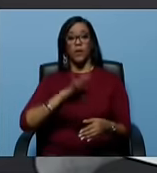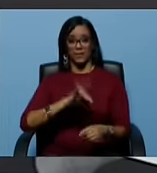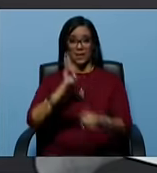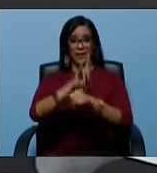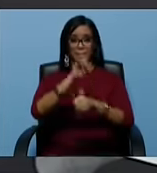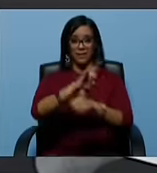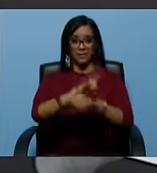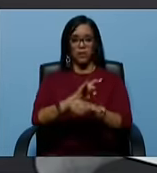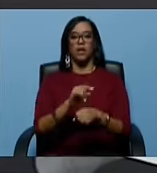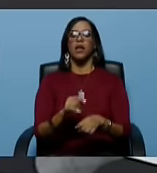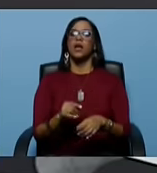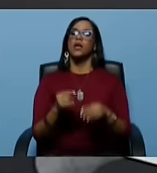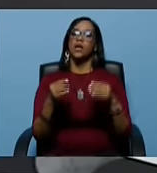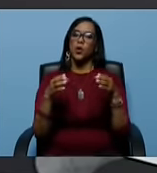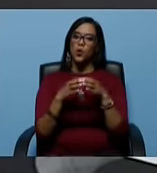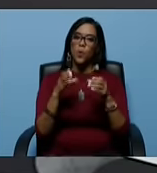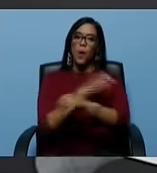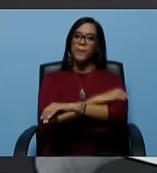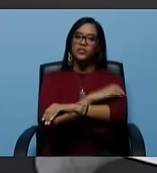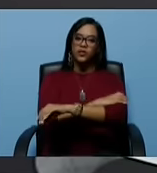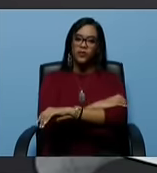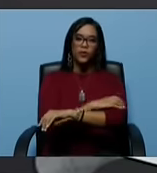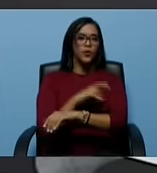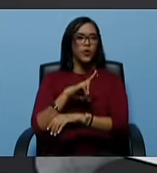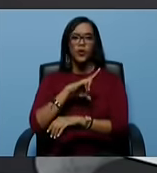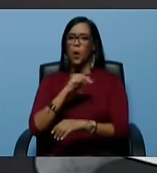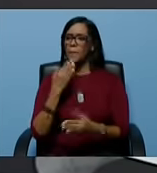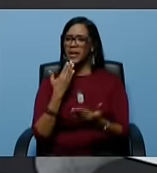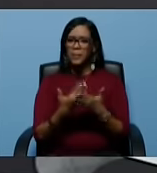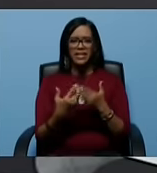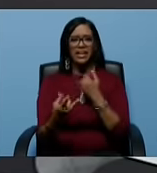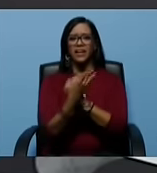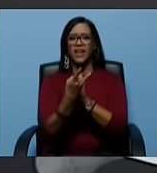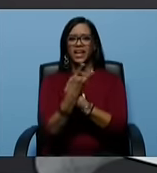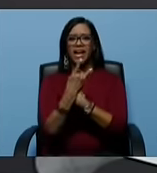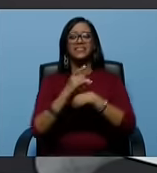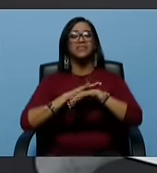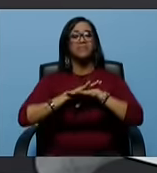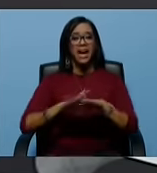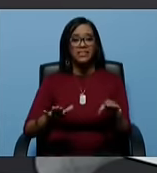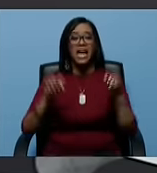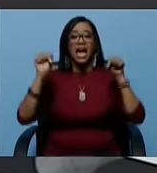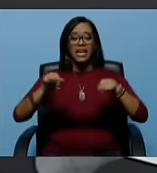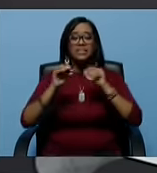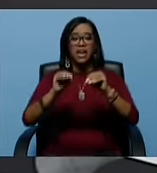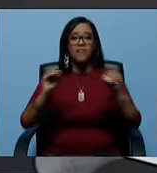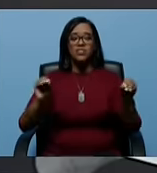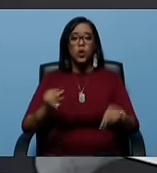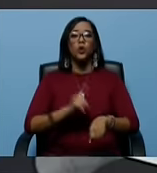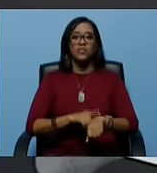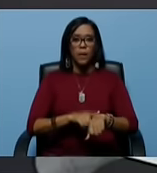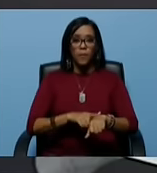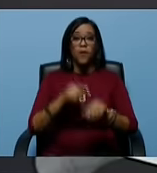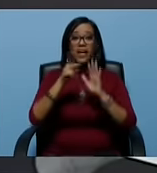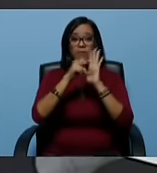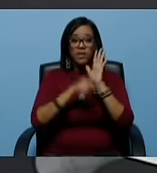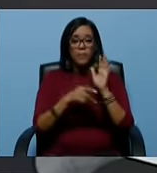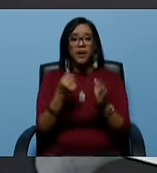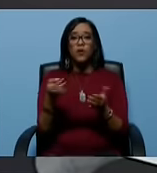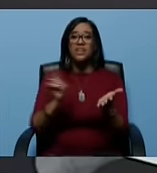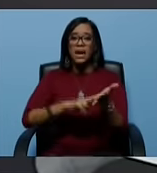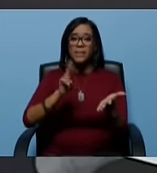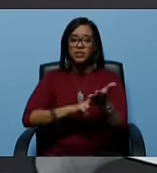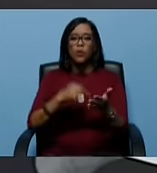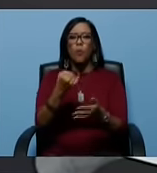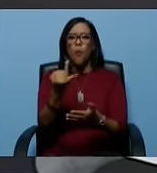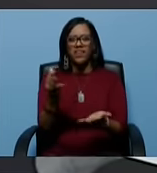los están estafando. Y sectores opositores, no se dejen estafar más. Aquí se les dijo con tiempo, este programa lo repitió cuántas veces, que el plan